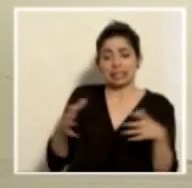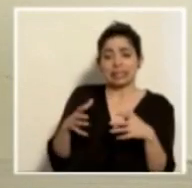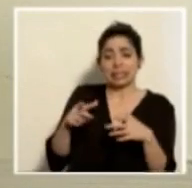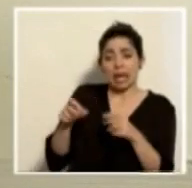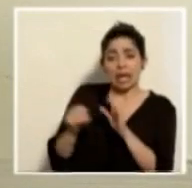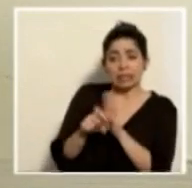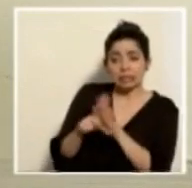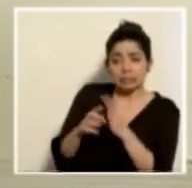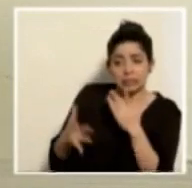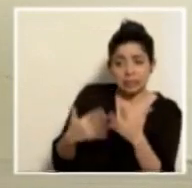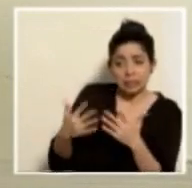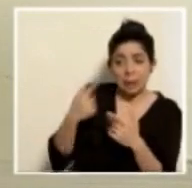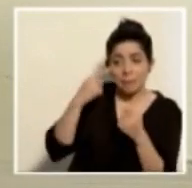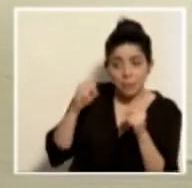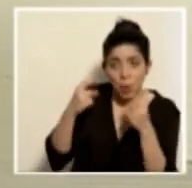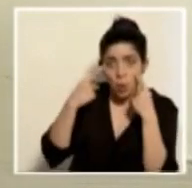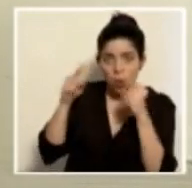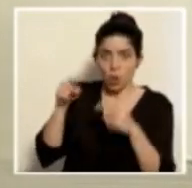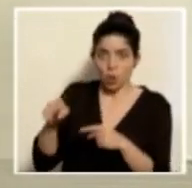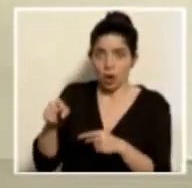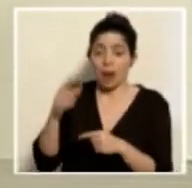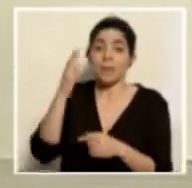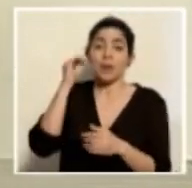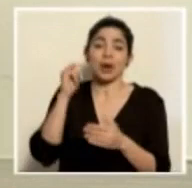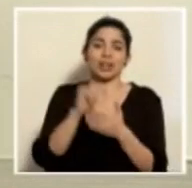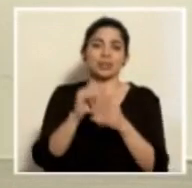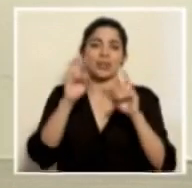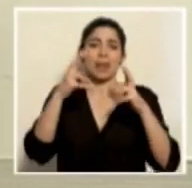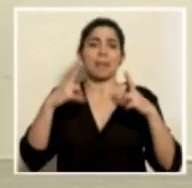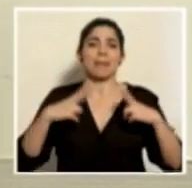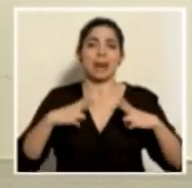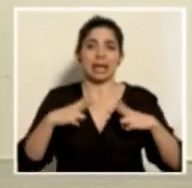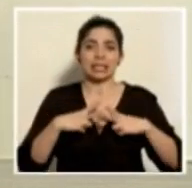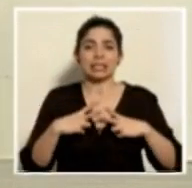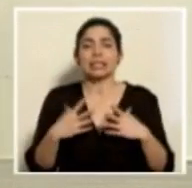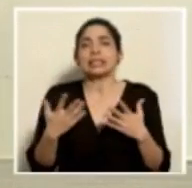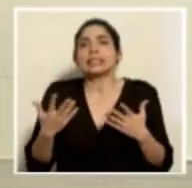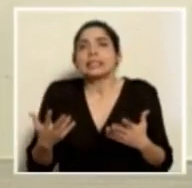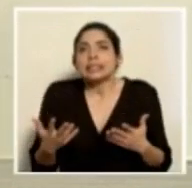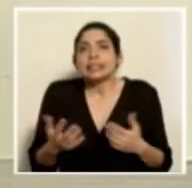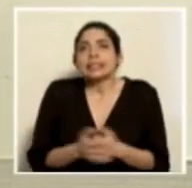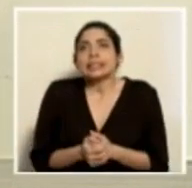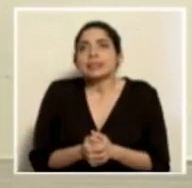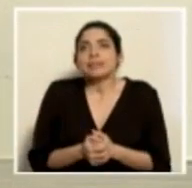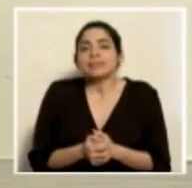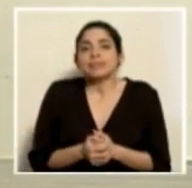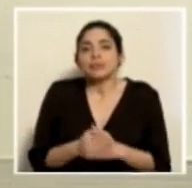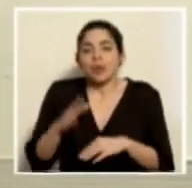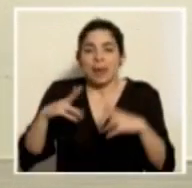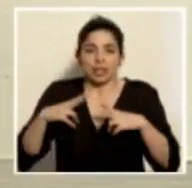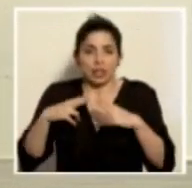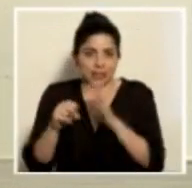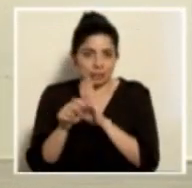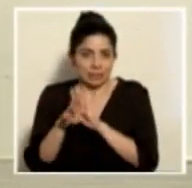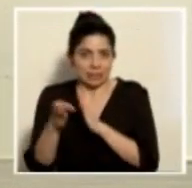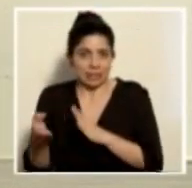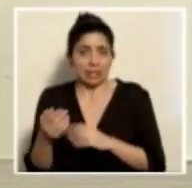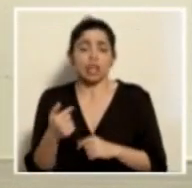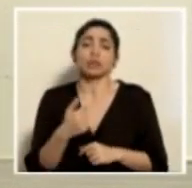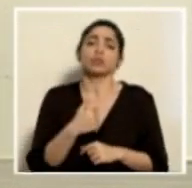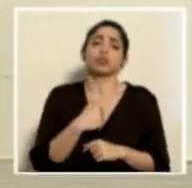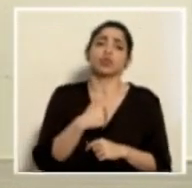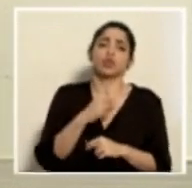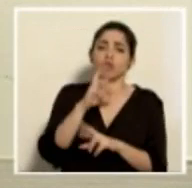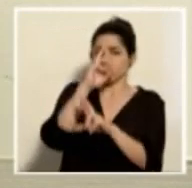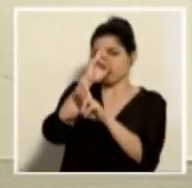Poder Legislativo para hacerlo. Lo que me lleva al tema del receso, pues yo respeto